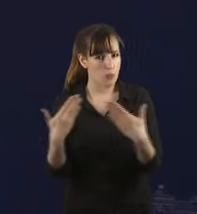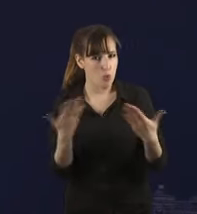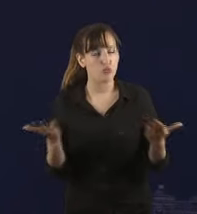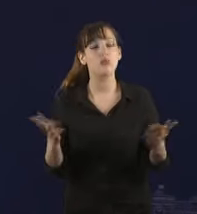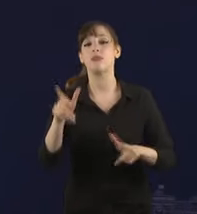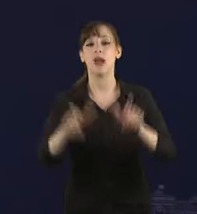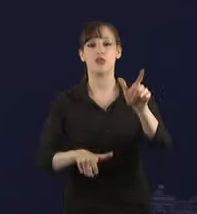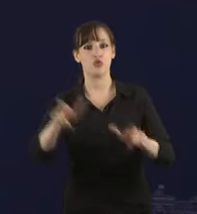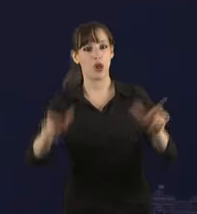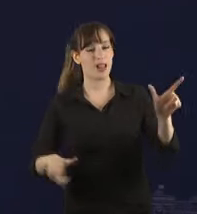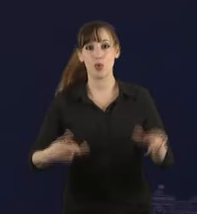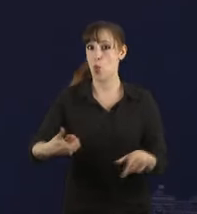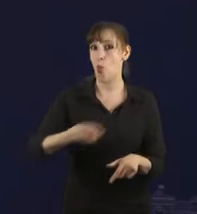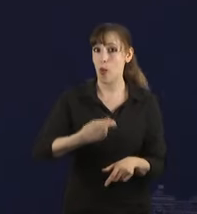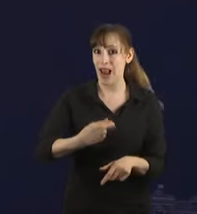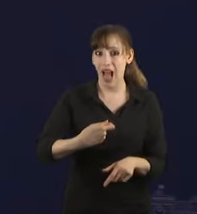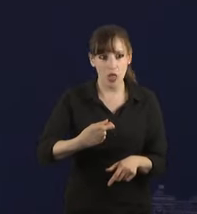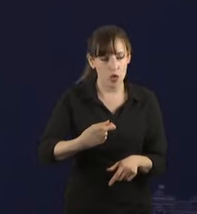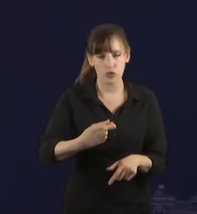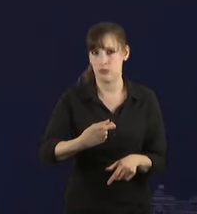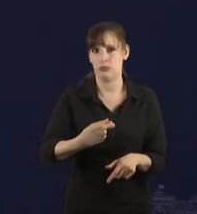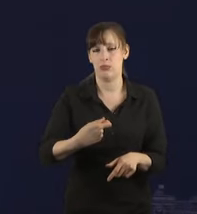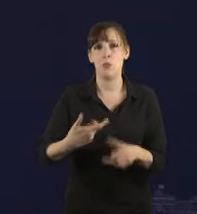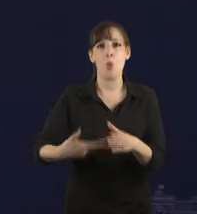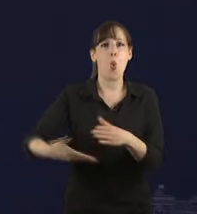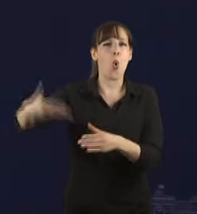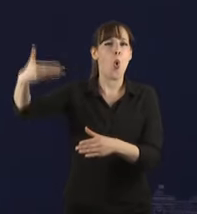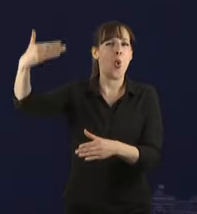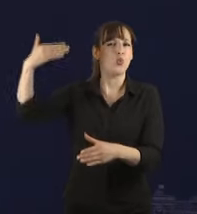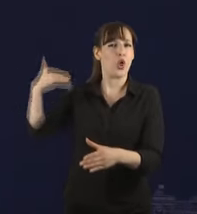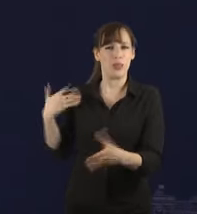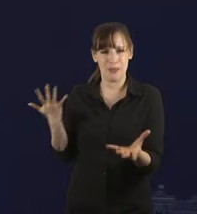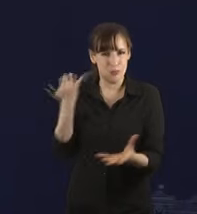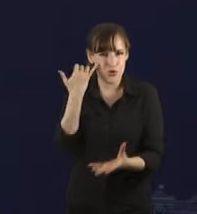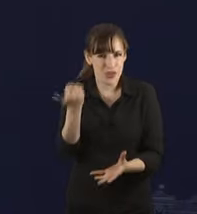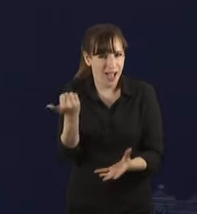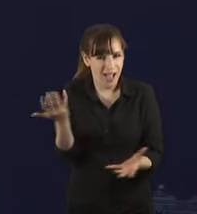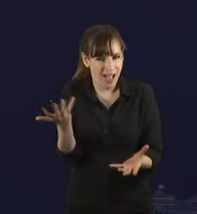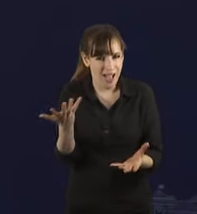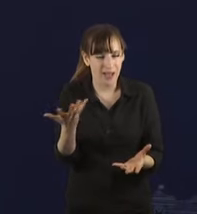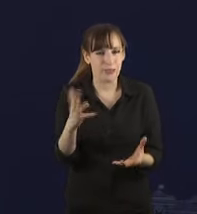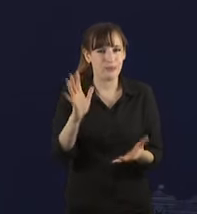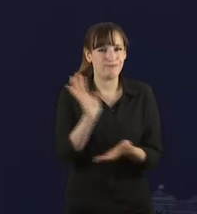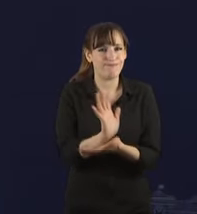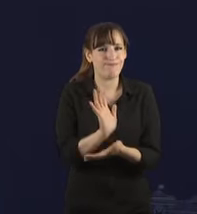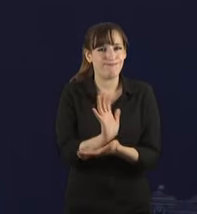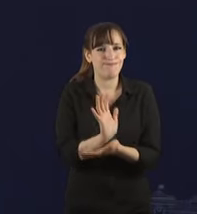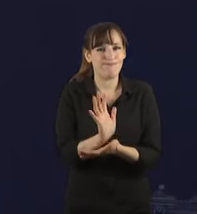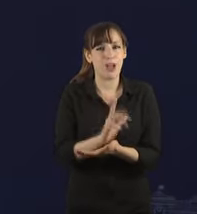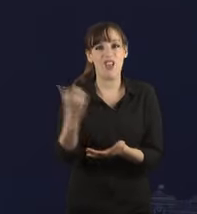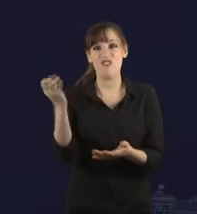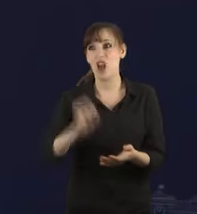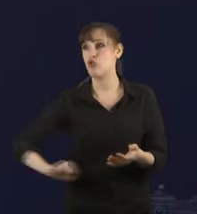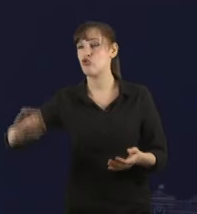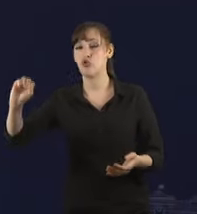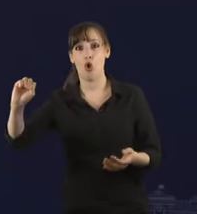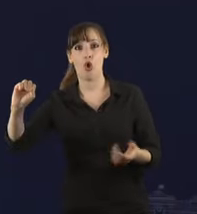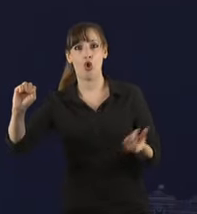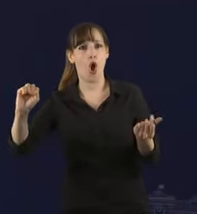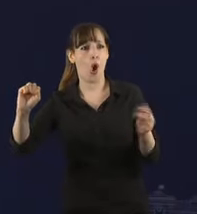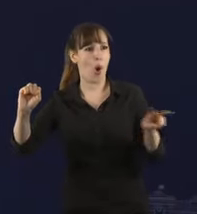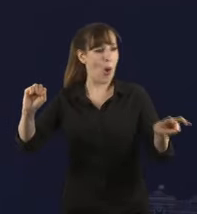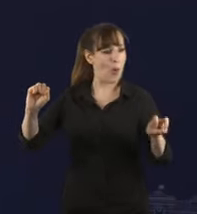vienen perdiendo desde hace muchísimo tiempo desde hace muchísimos años y lancés lo han